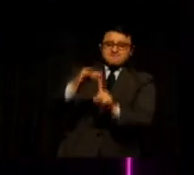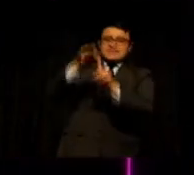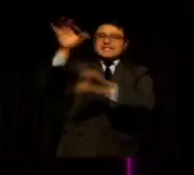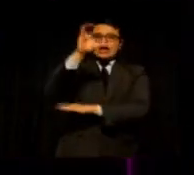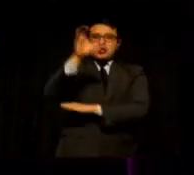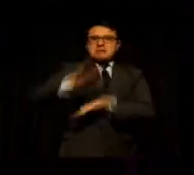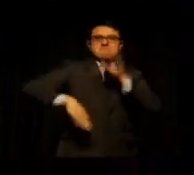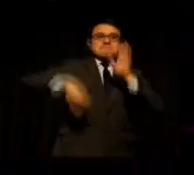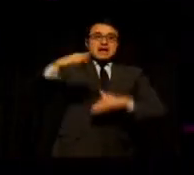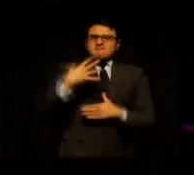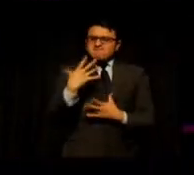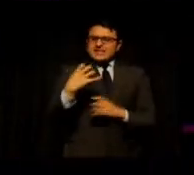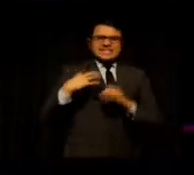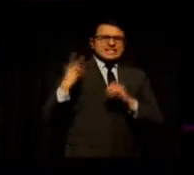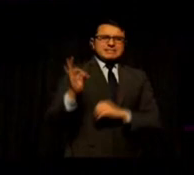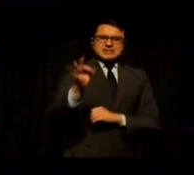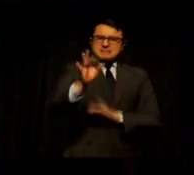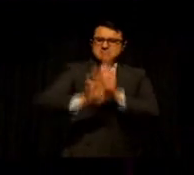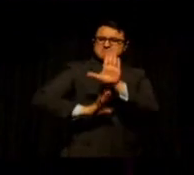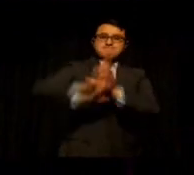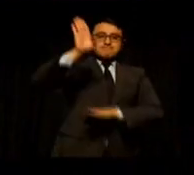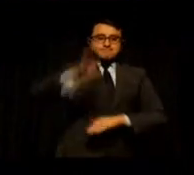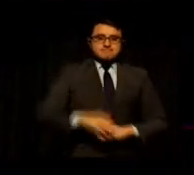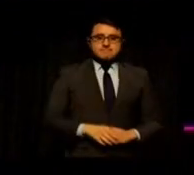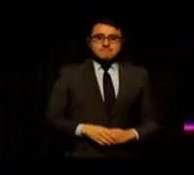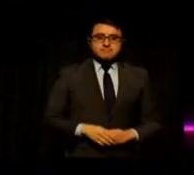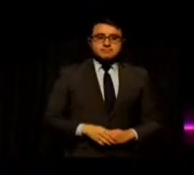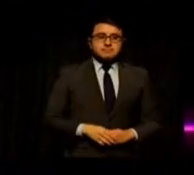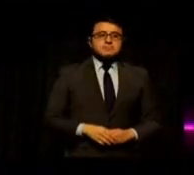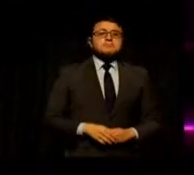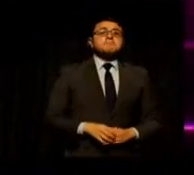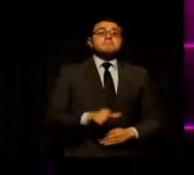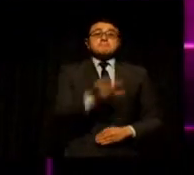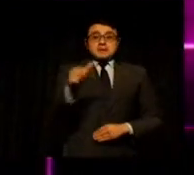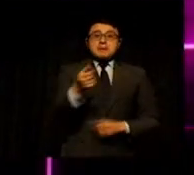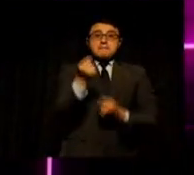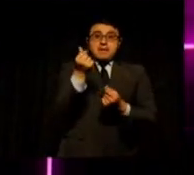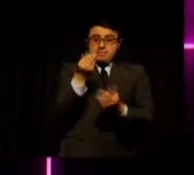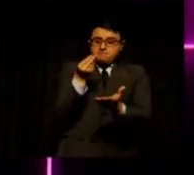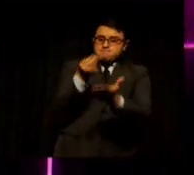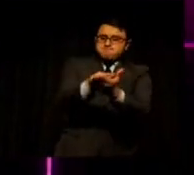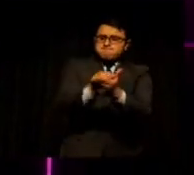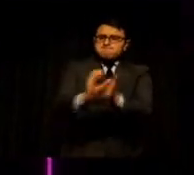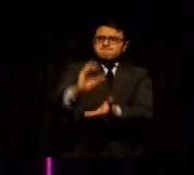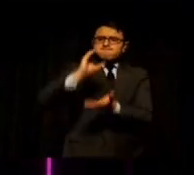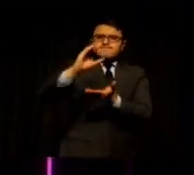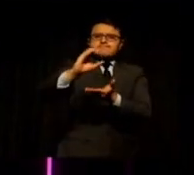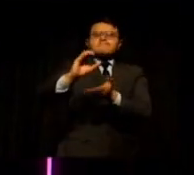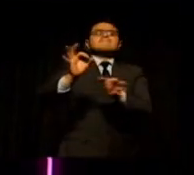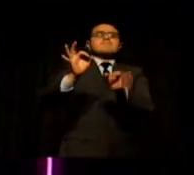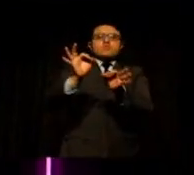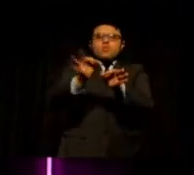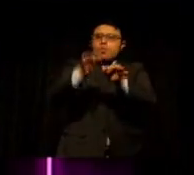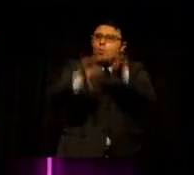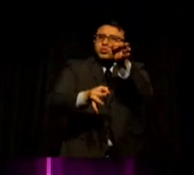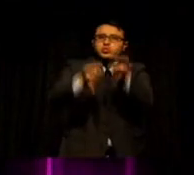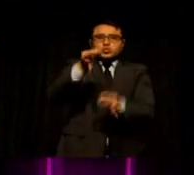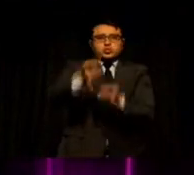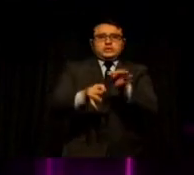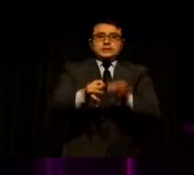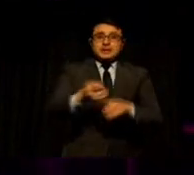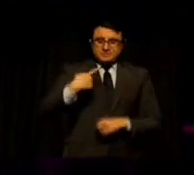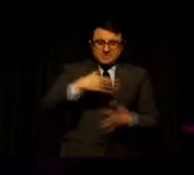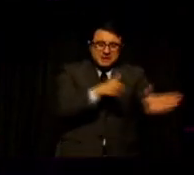mejores y estar en la punta lo otro pago justos ignacio presentamos nosotros en el plan de desarrollo